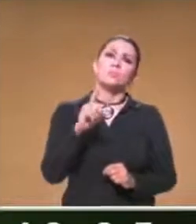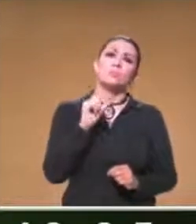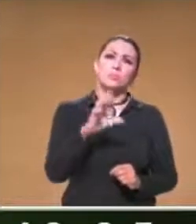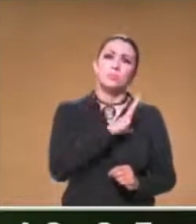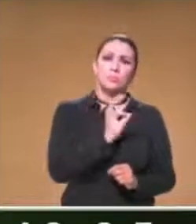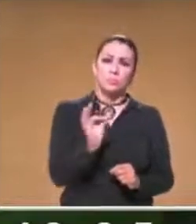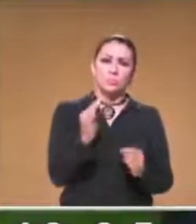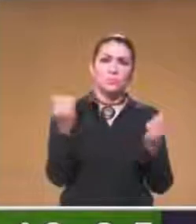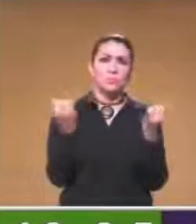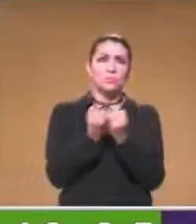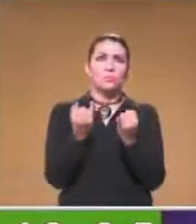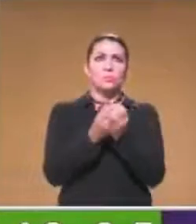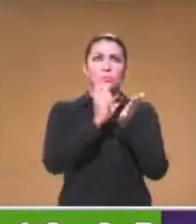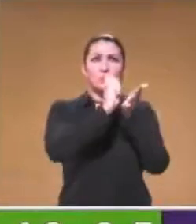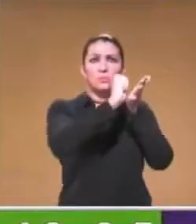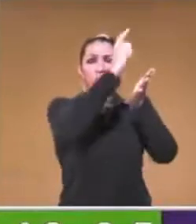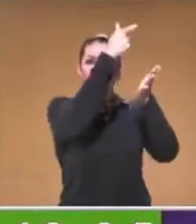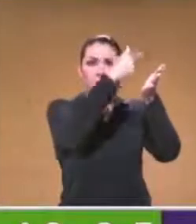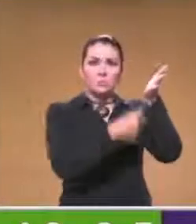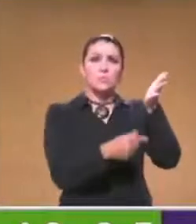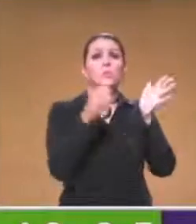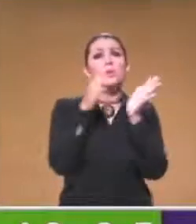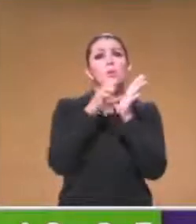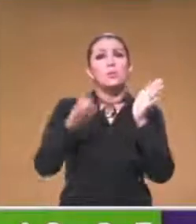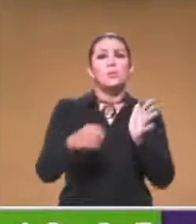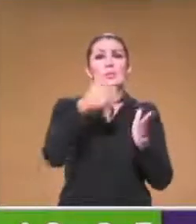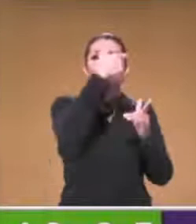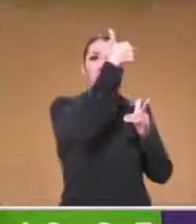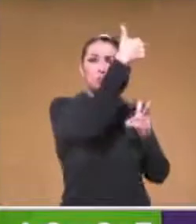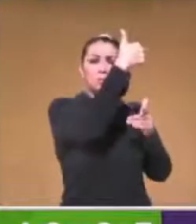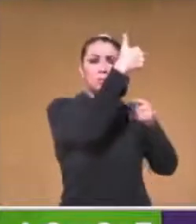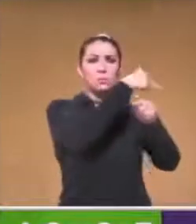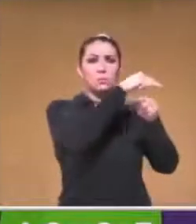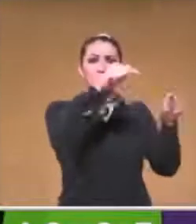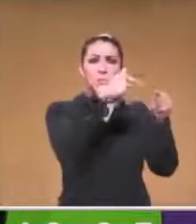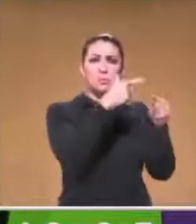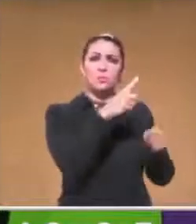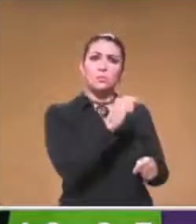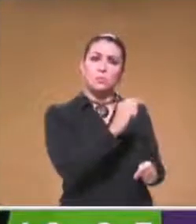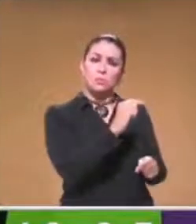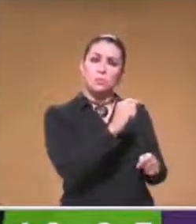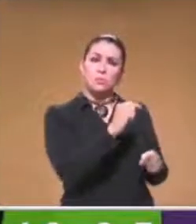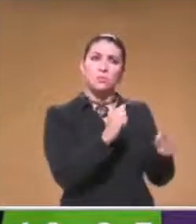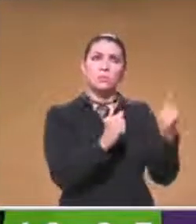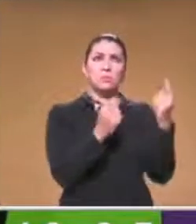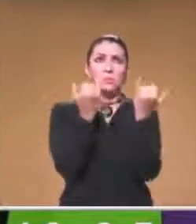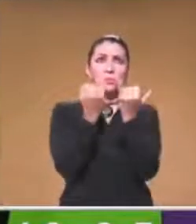de fracción equivalente. Por ejemplo, 7/70,